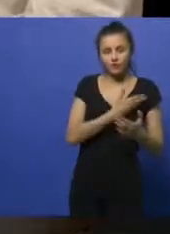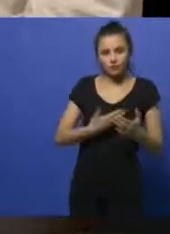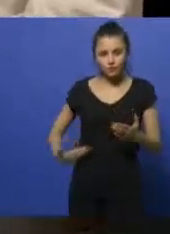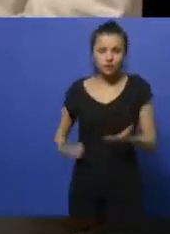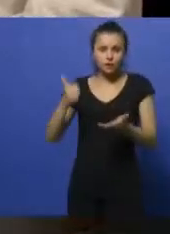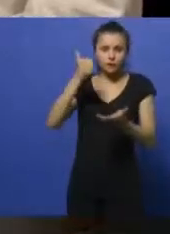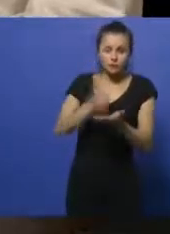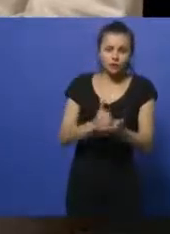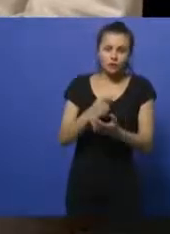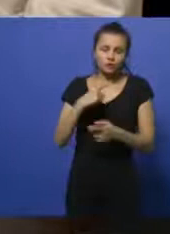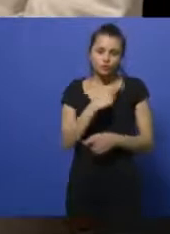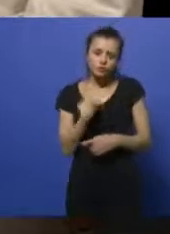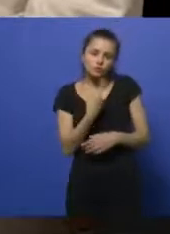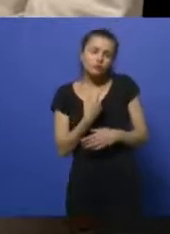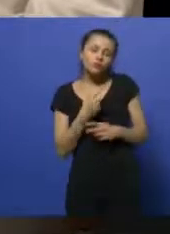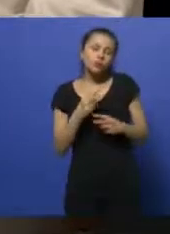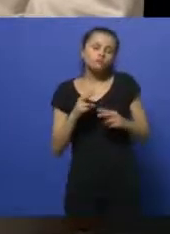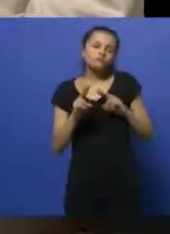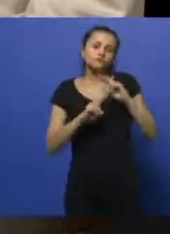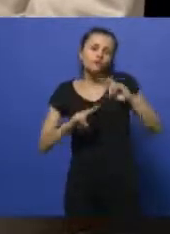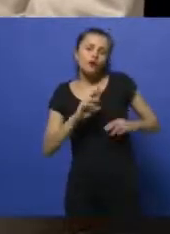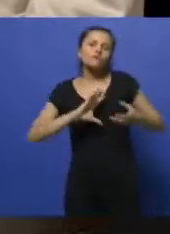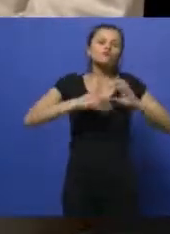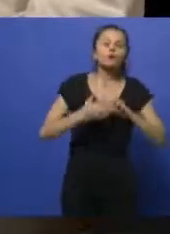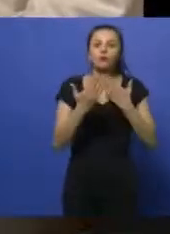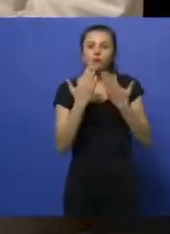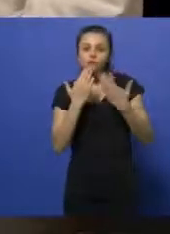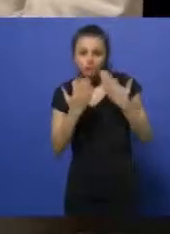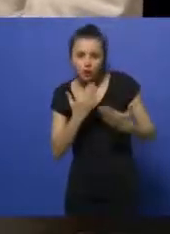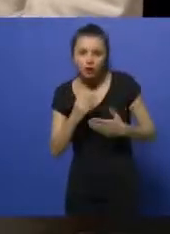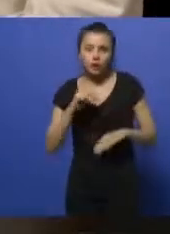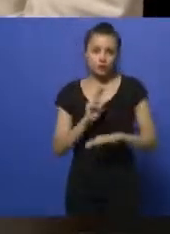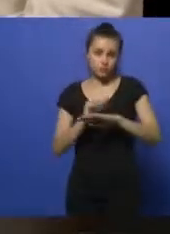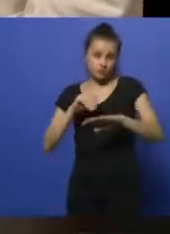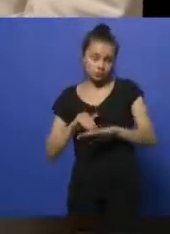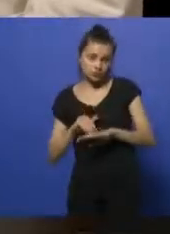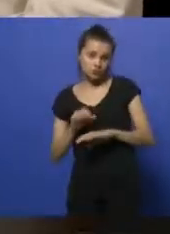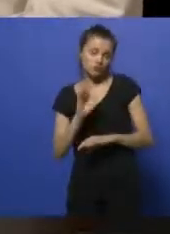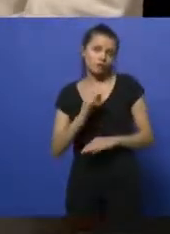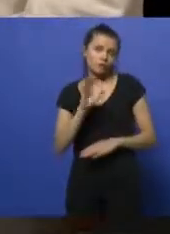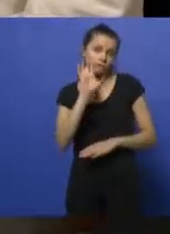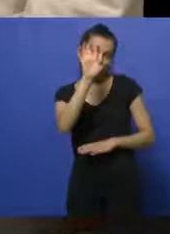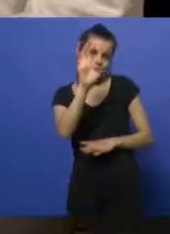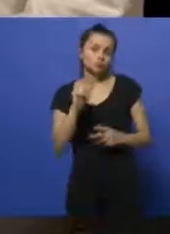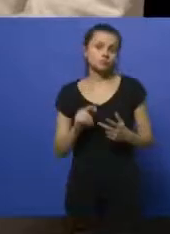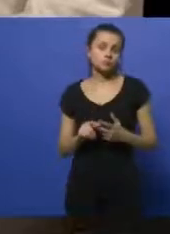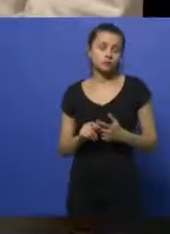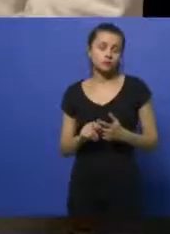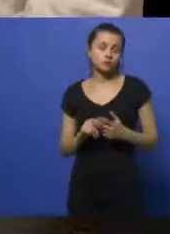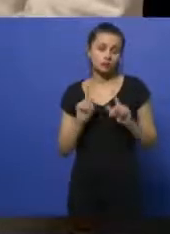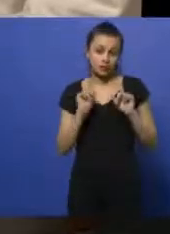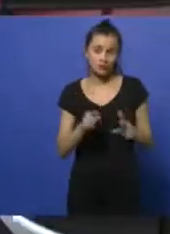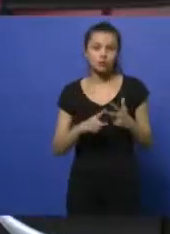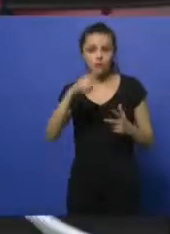hemos buscado todos los canales de diálogo, tanto a nivel local, como a nivel provincial, como a nivel